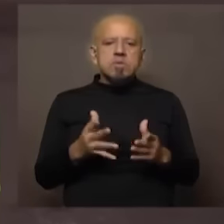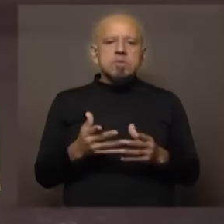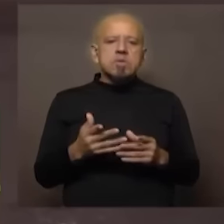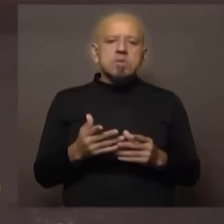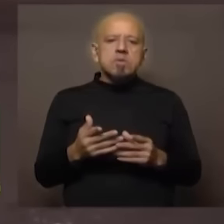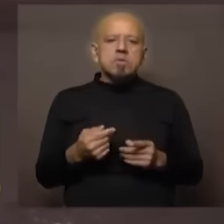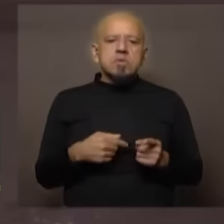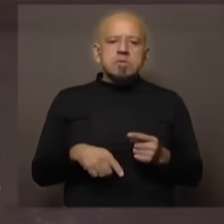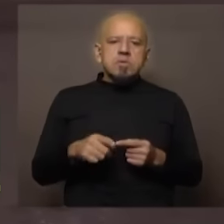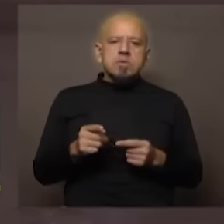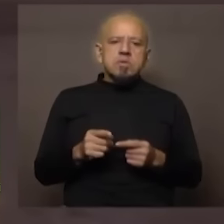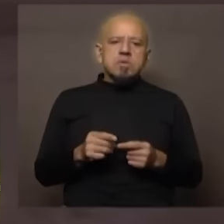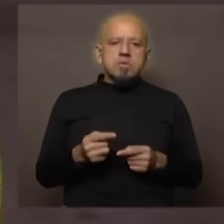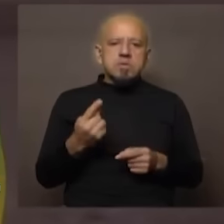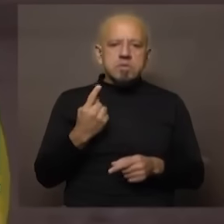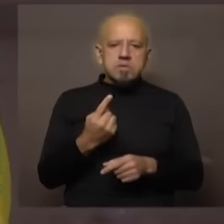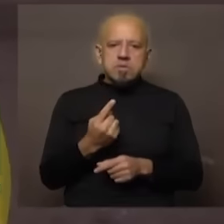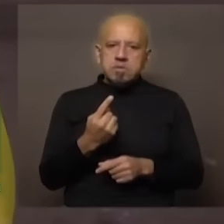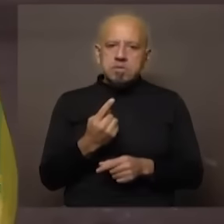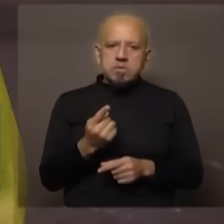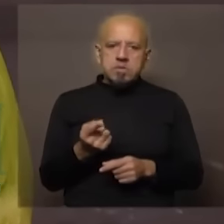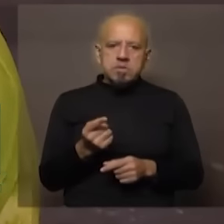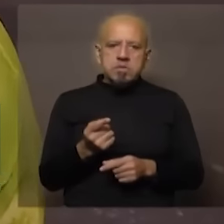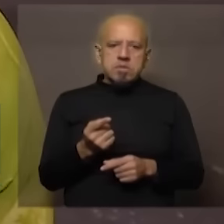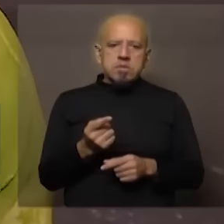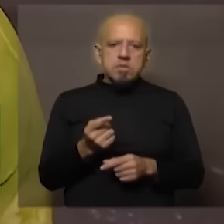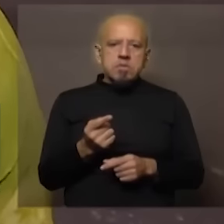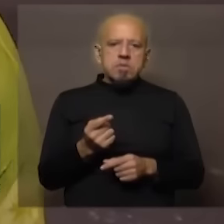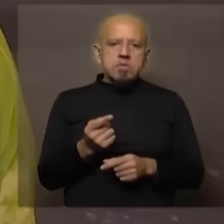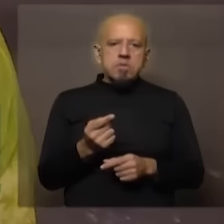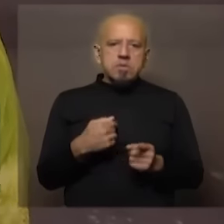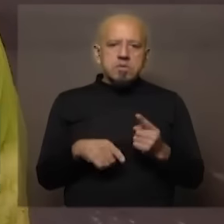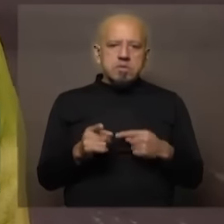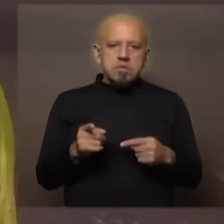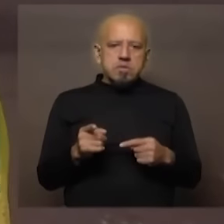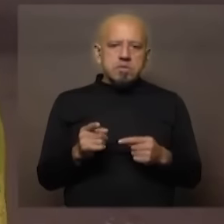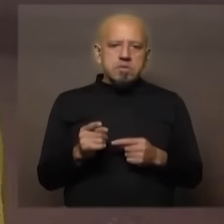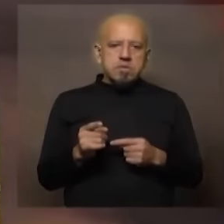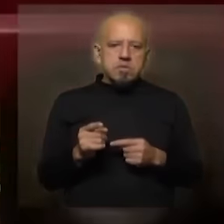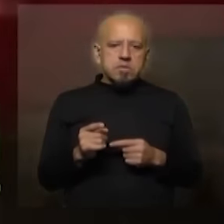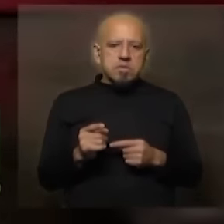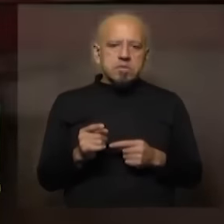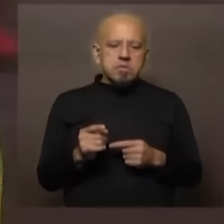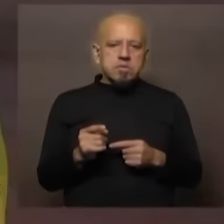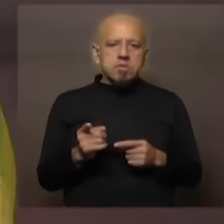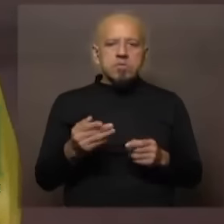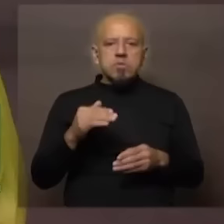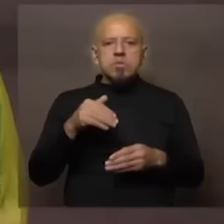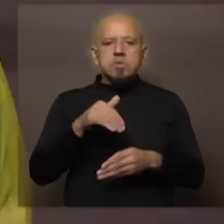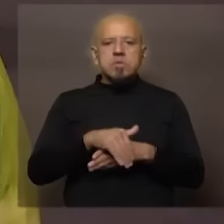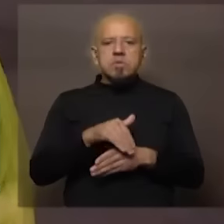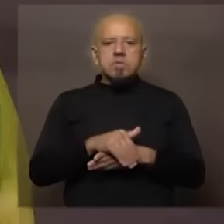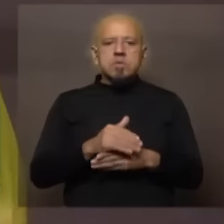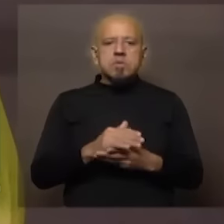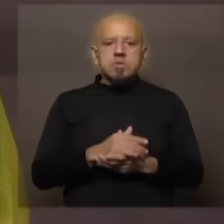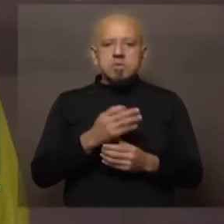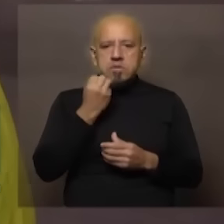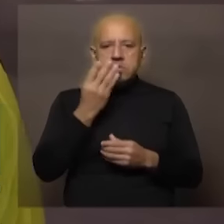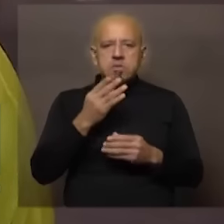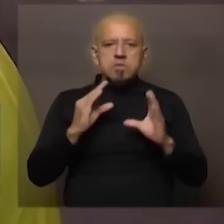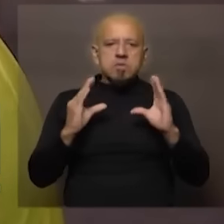este caso, en primer lugar, en expresarse, en señalar este comunicado que salió en horas de la tarde? Buenas noches para